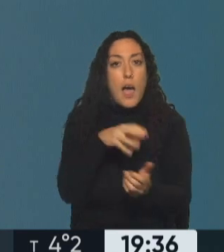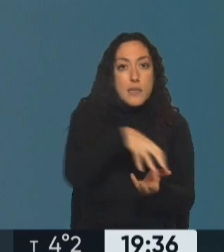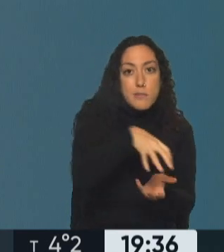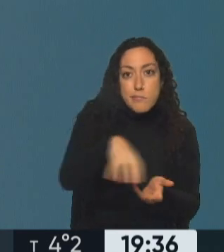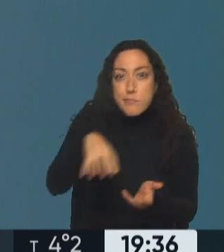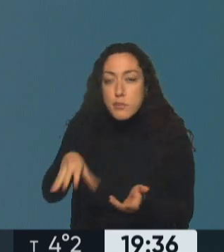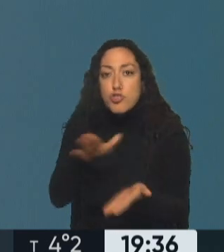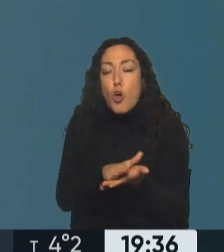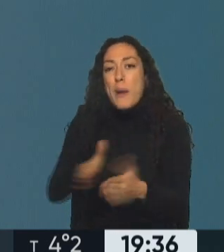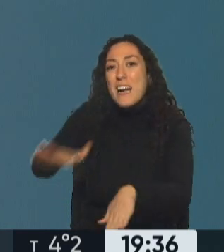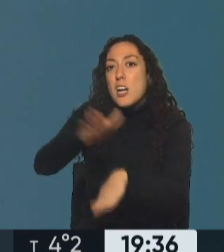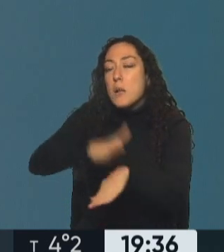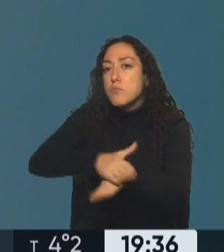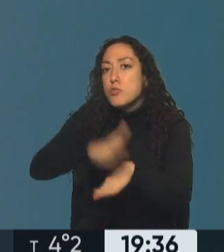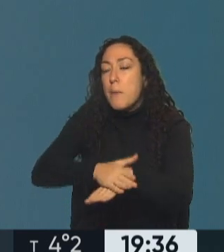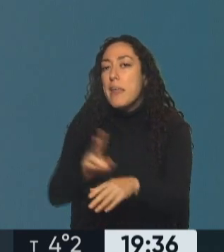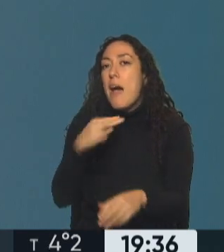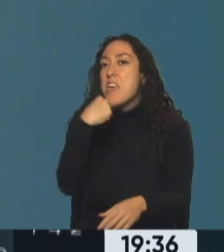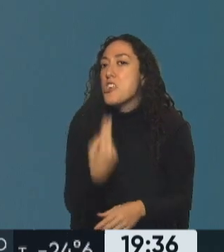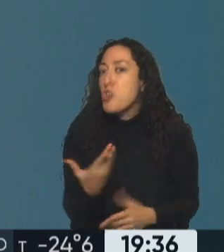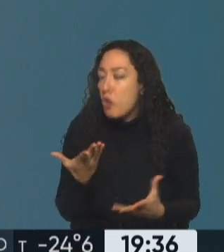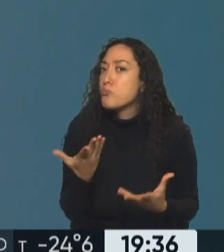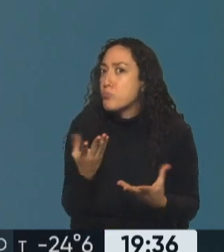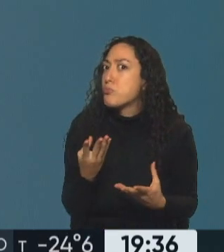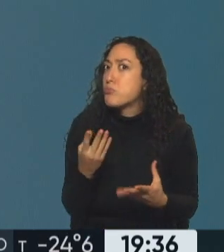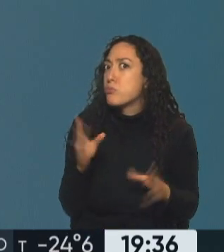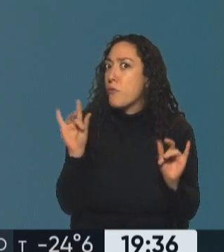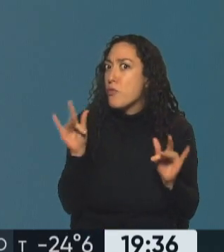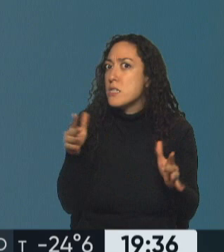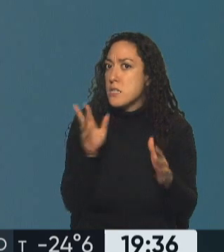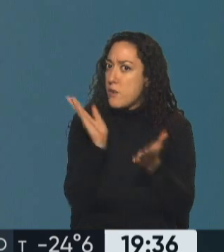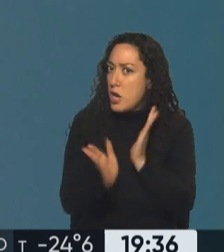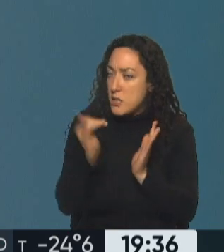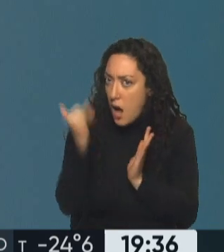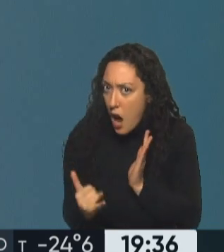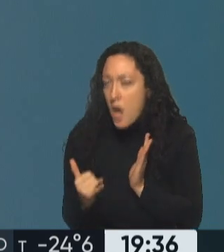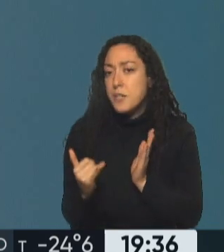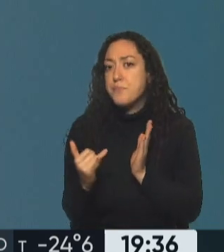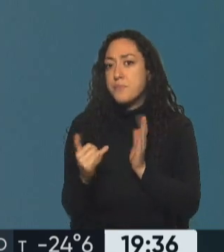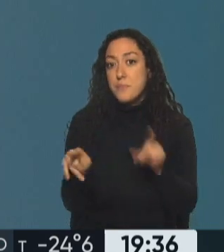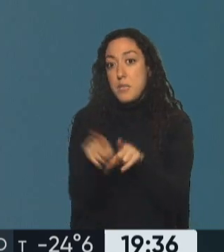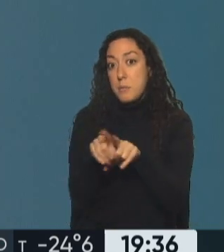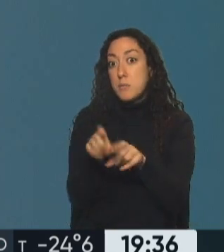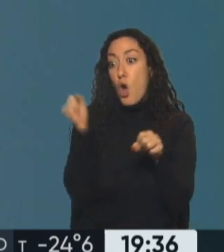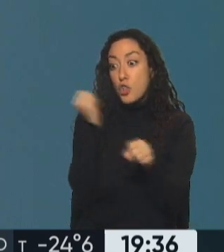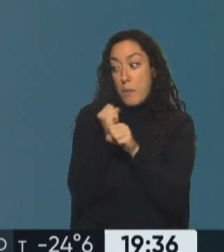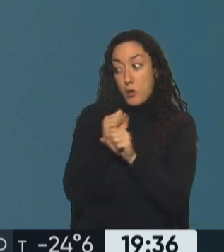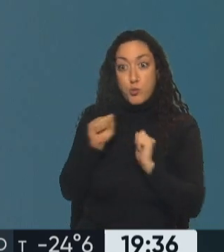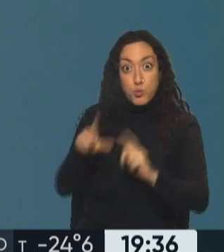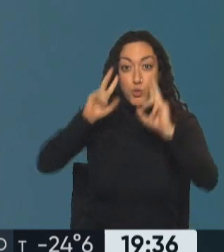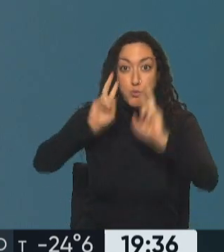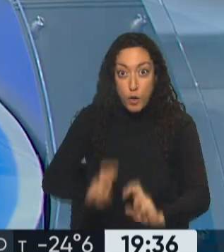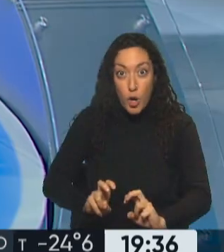lo que refiere a la responsabilidad por los hijos, ¿no? Precisamente esto que ustedes acaban de hacer, este trabajo, este informe,